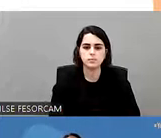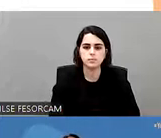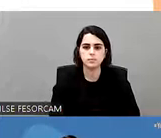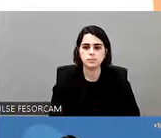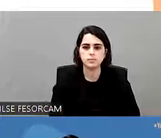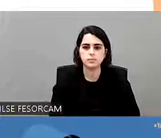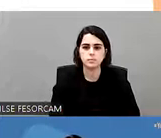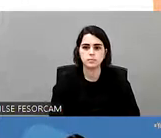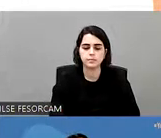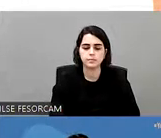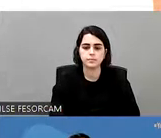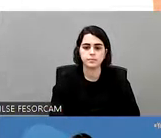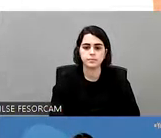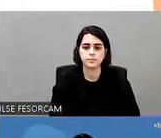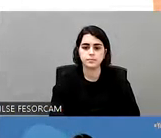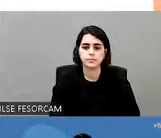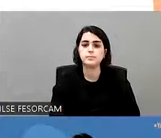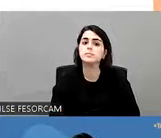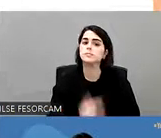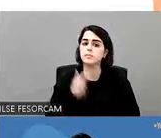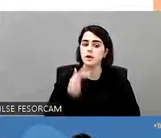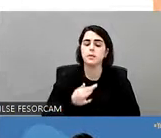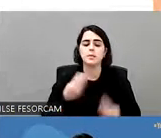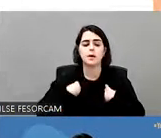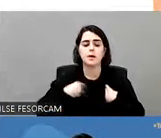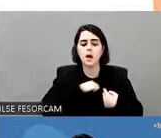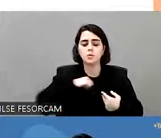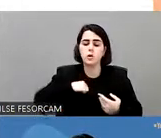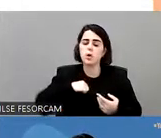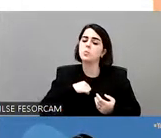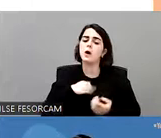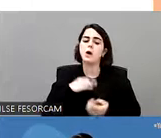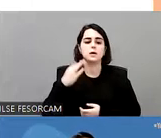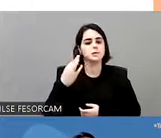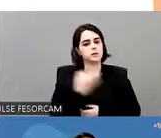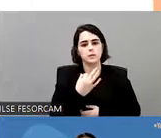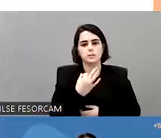oportunidad. Hay que tener una vida autónoma y tener las mismas oportunidades.